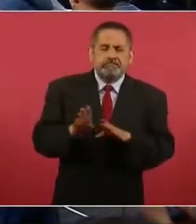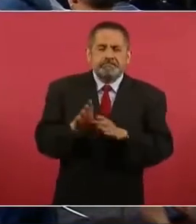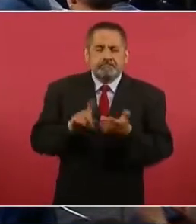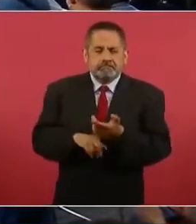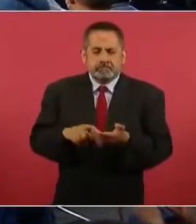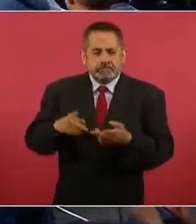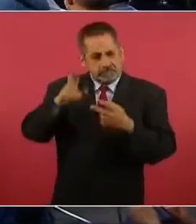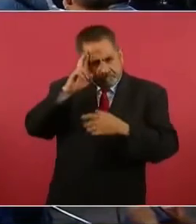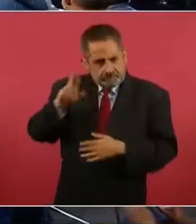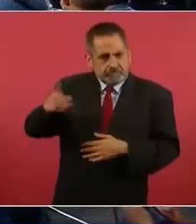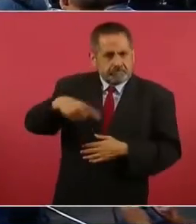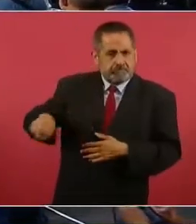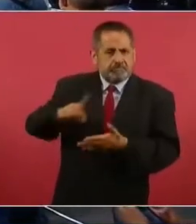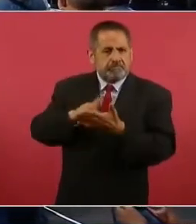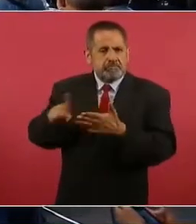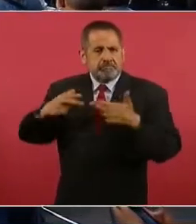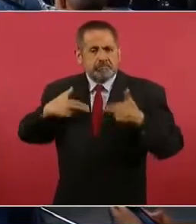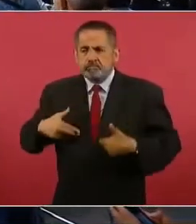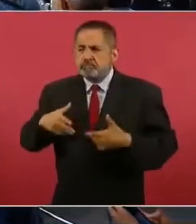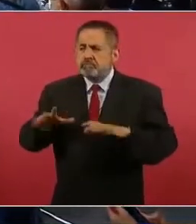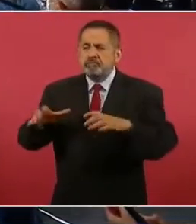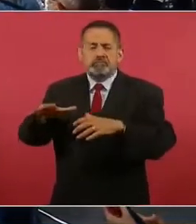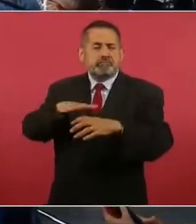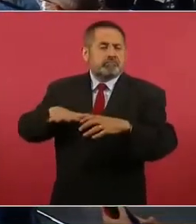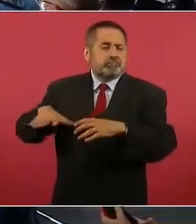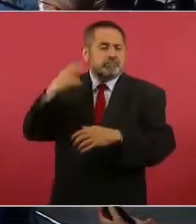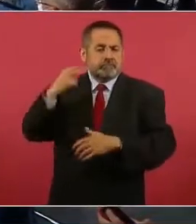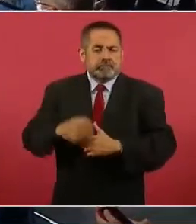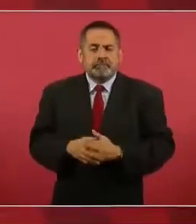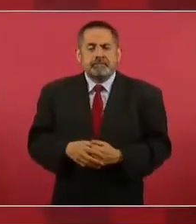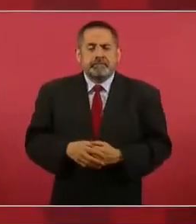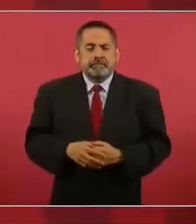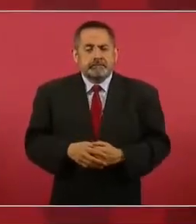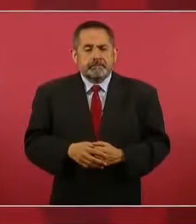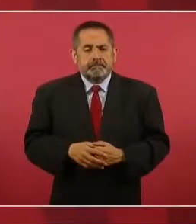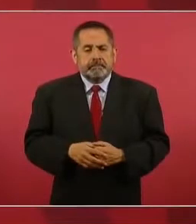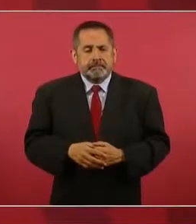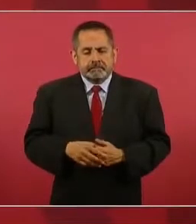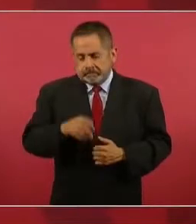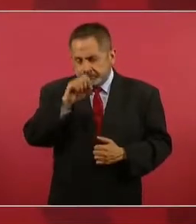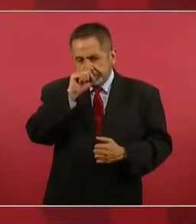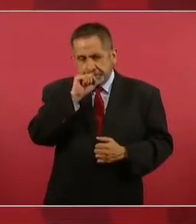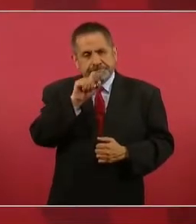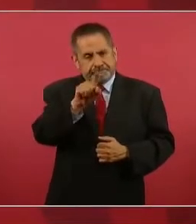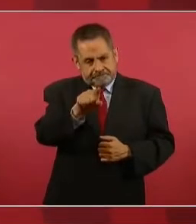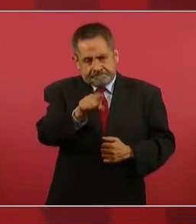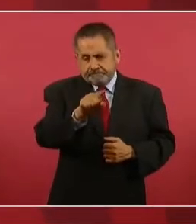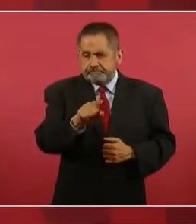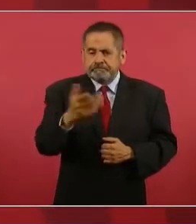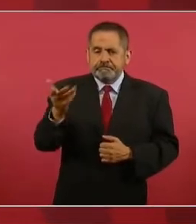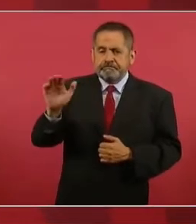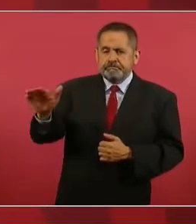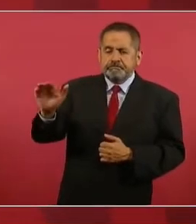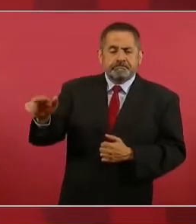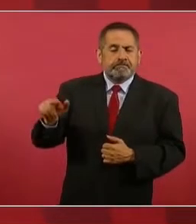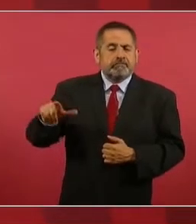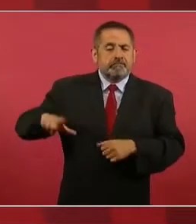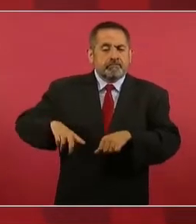humanos de la sociedad veracruzana? Sí, vamos también a pedirle al gobernador, y además